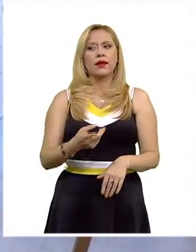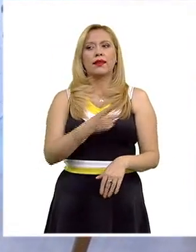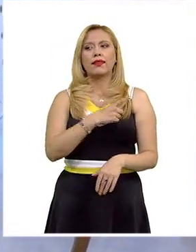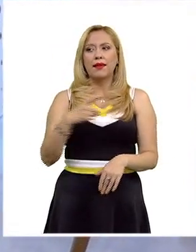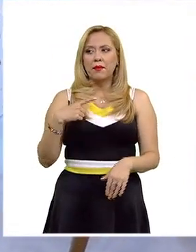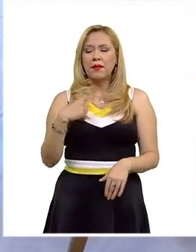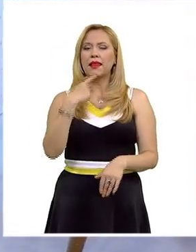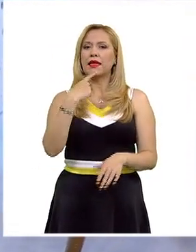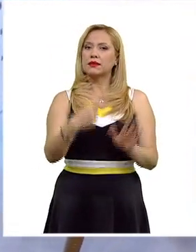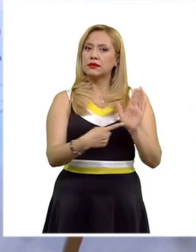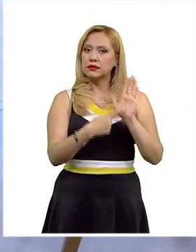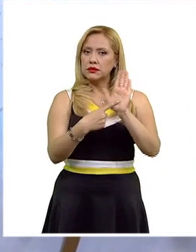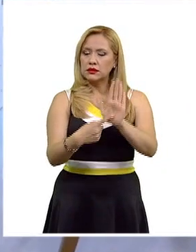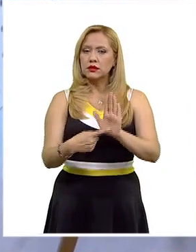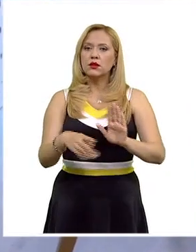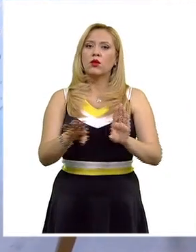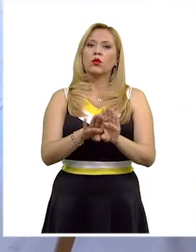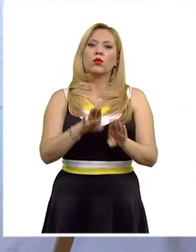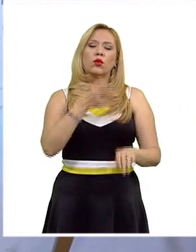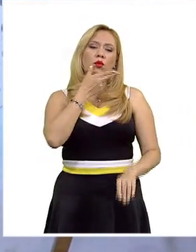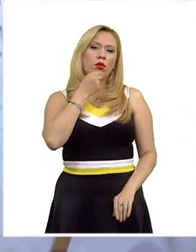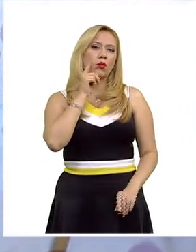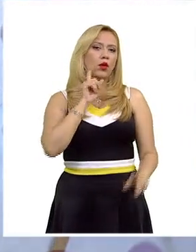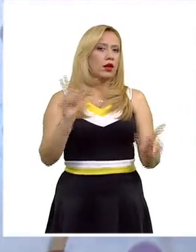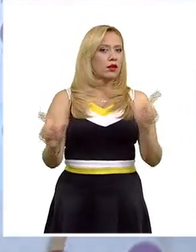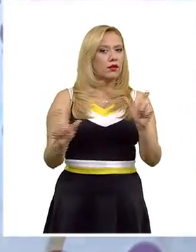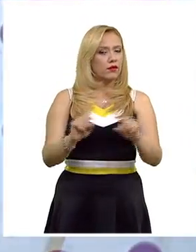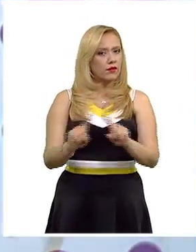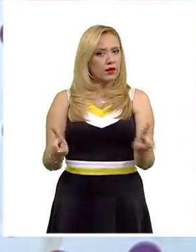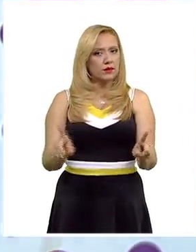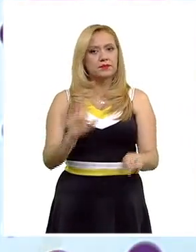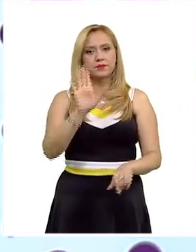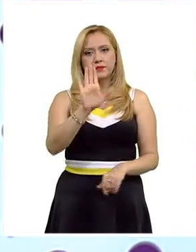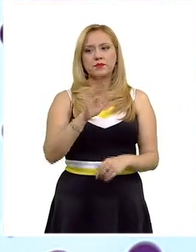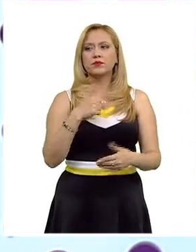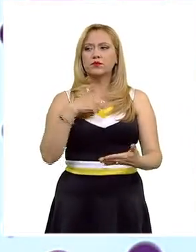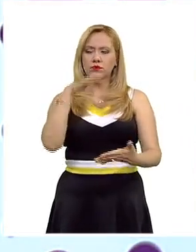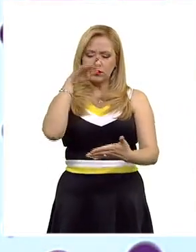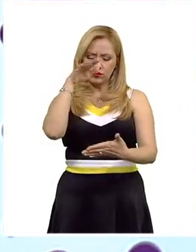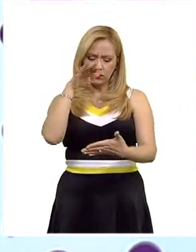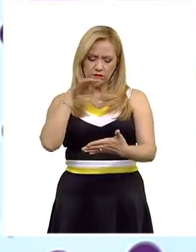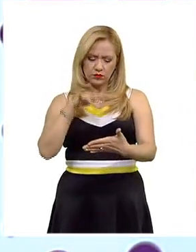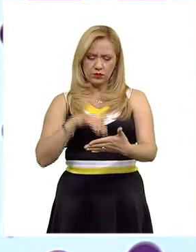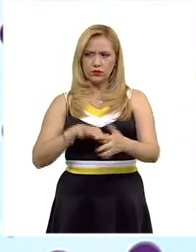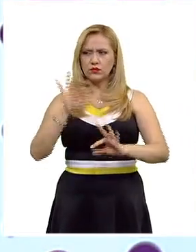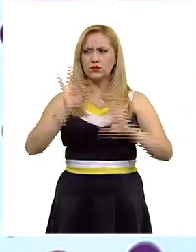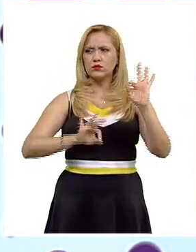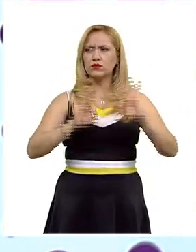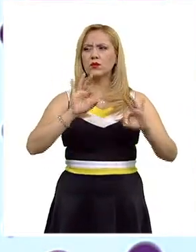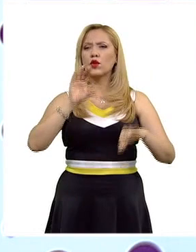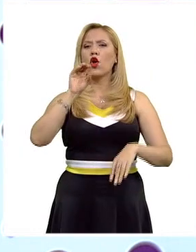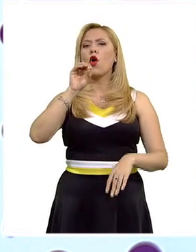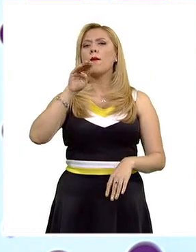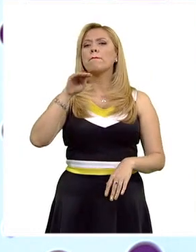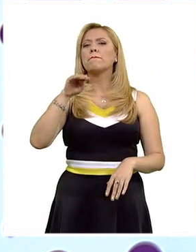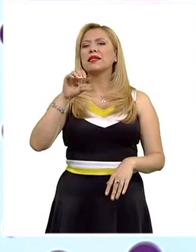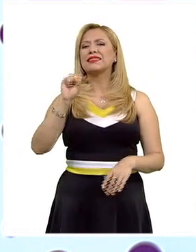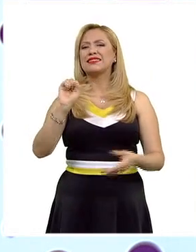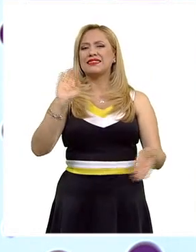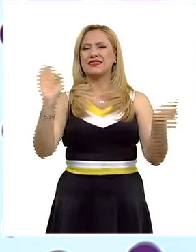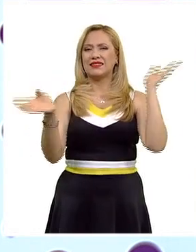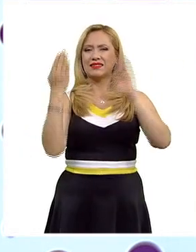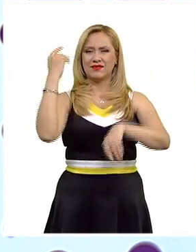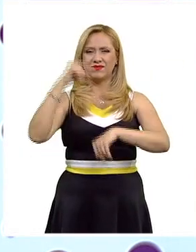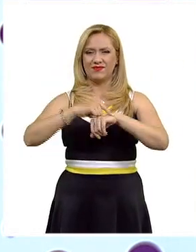y que también se mire con perspectiva de género, ¿no? Estaba leyendo una estadística de la Organización Mundial de la Salud y de cada 10